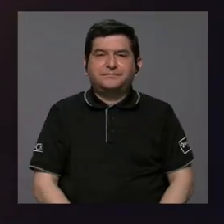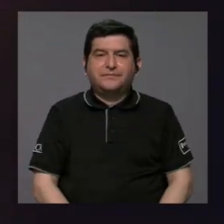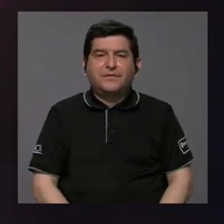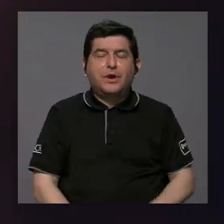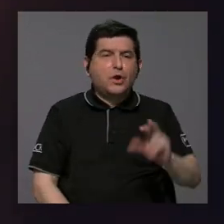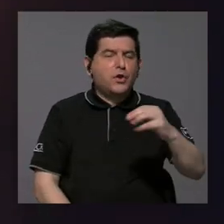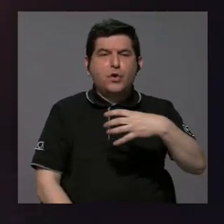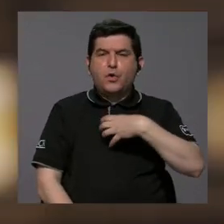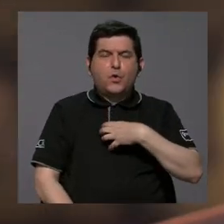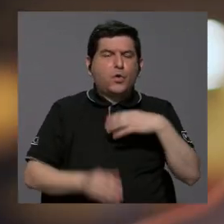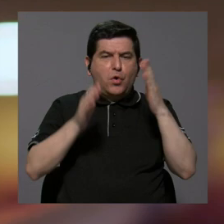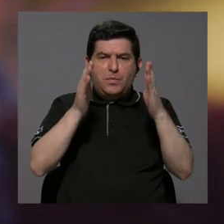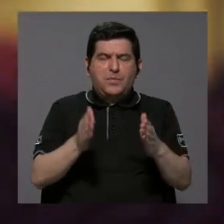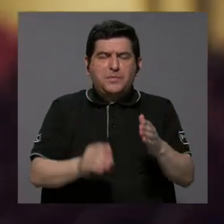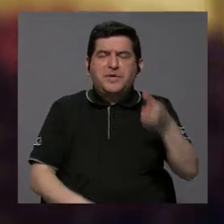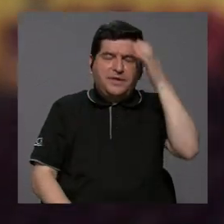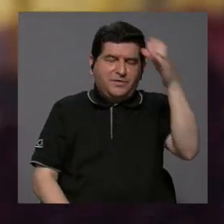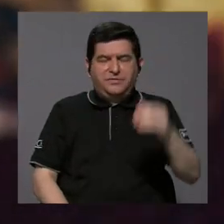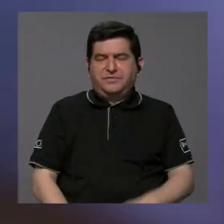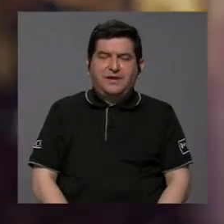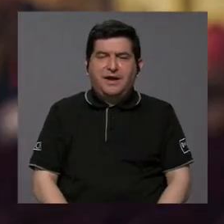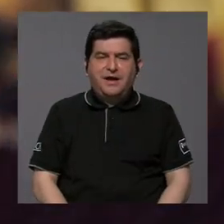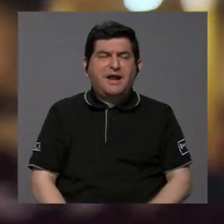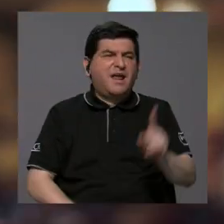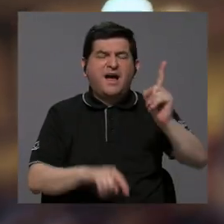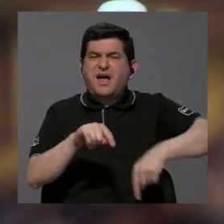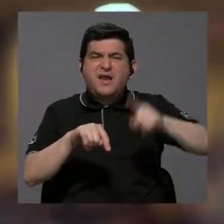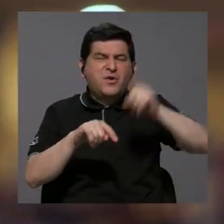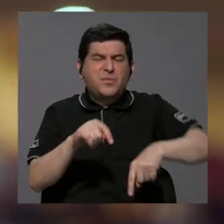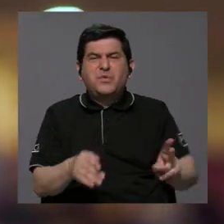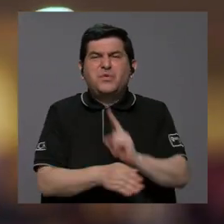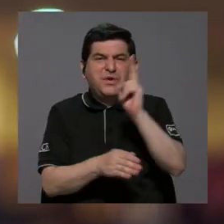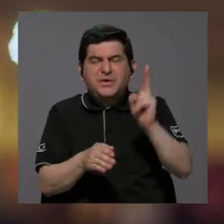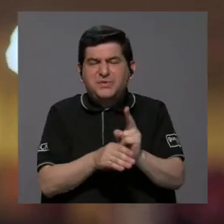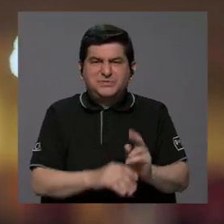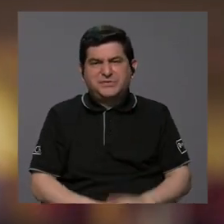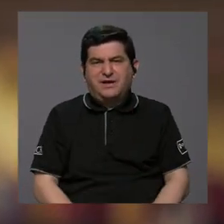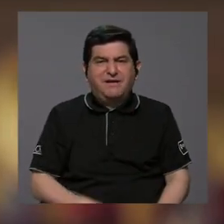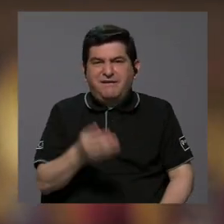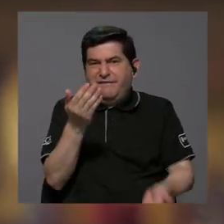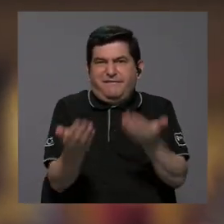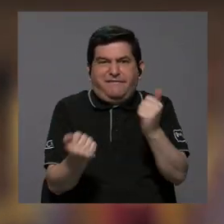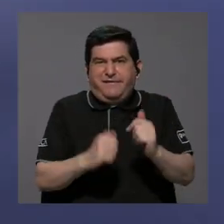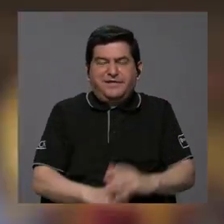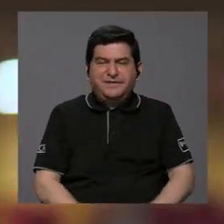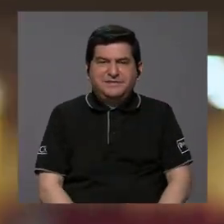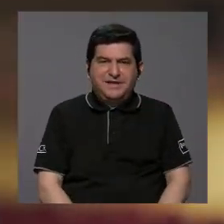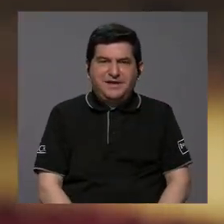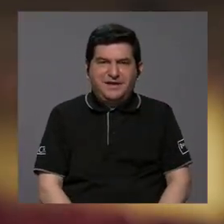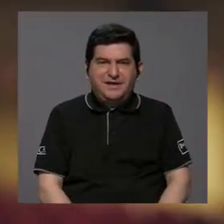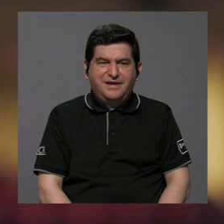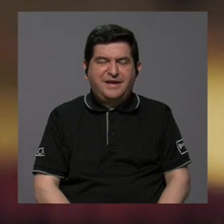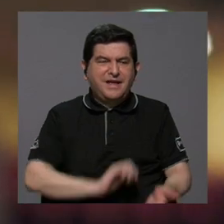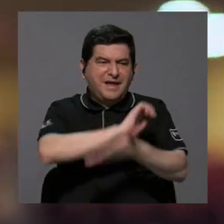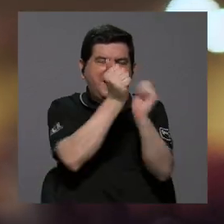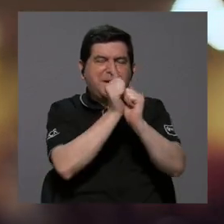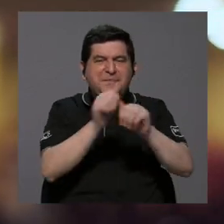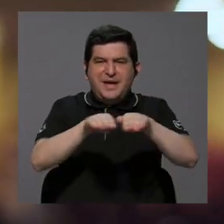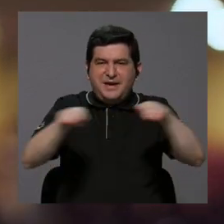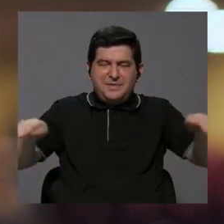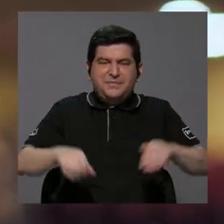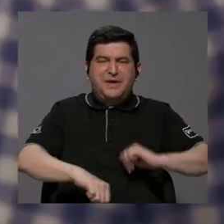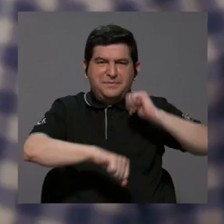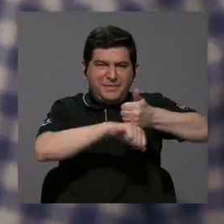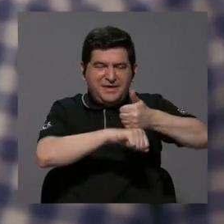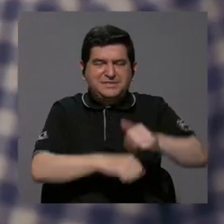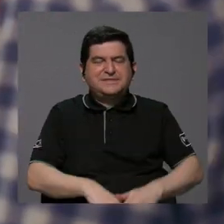decir no es patrimonio cultural Entonces no puedo usar qué sé yo no puedo adaptarle el piso para poner rieles y